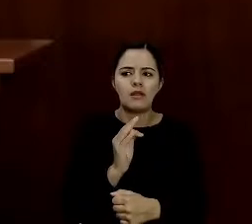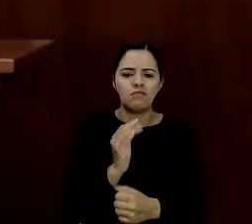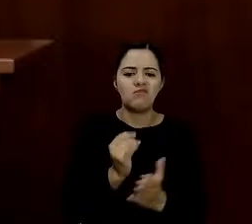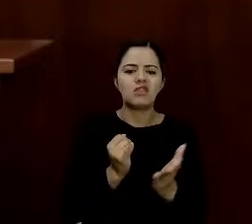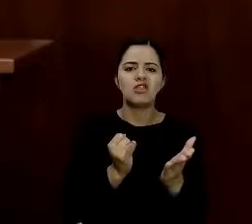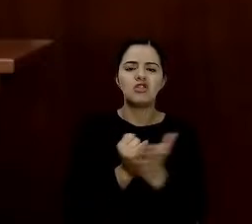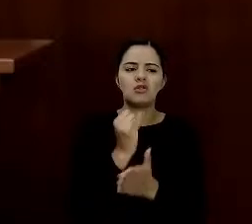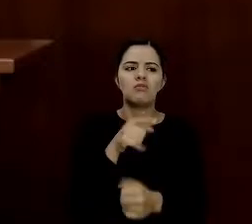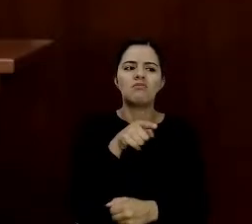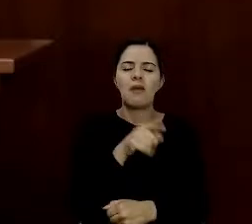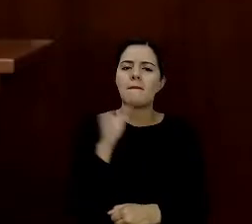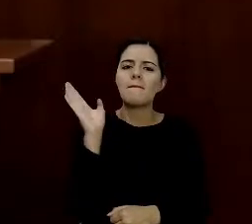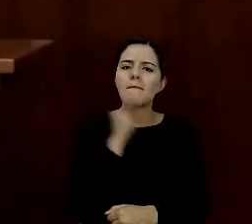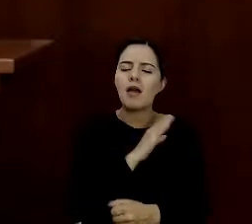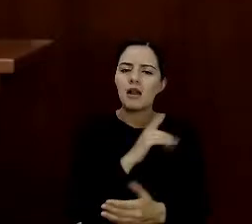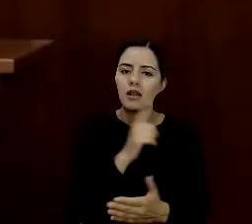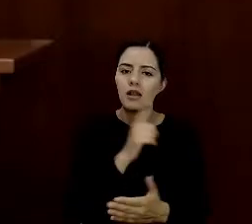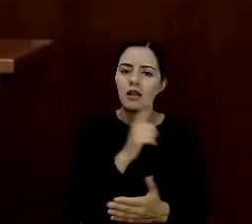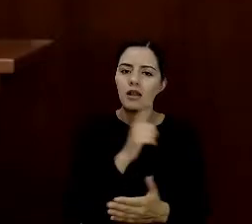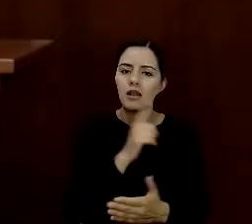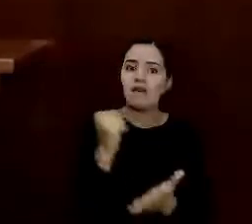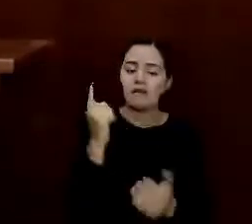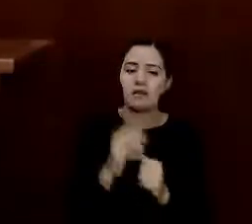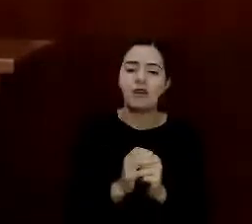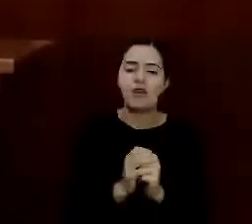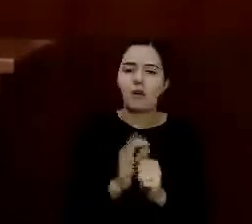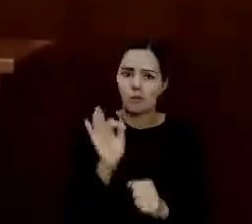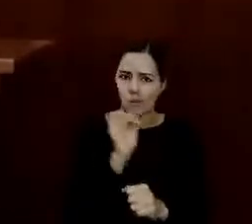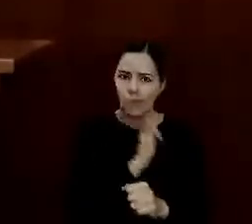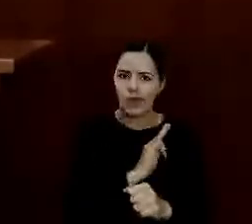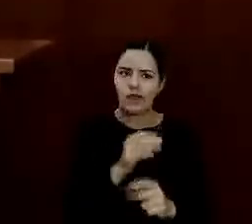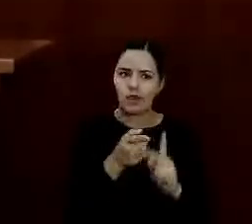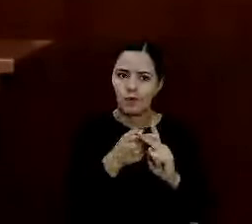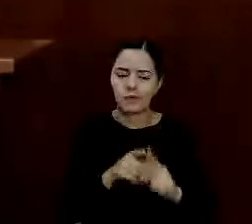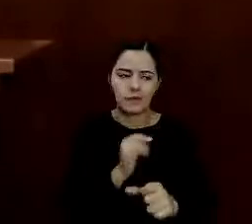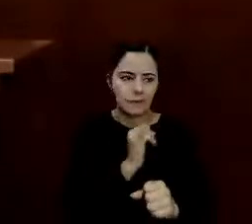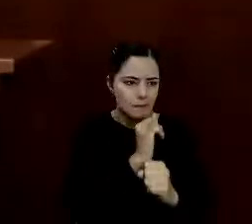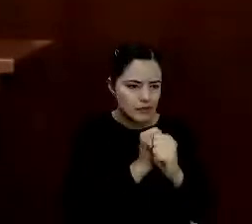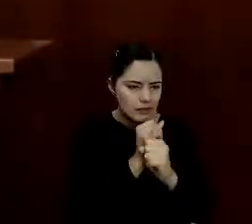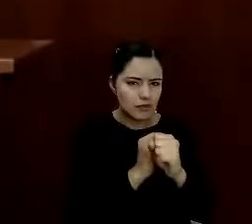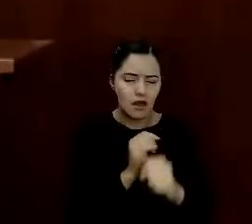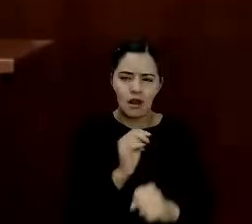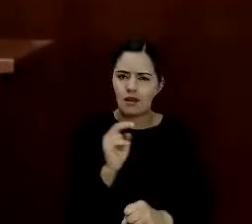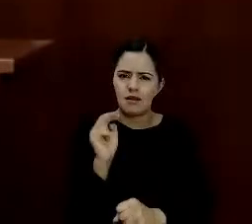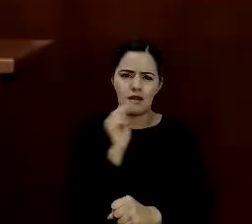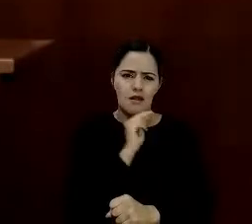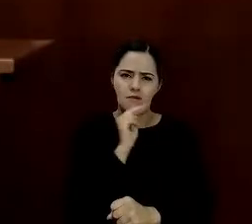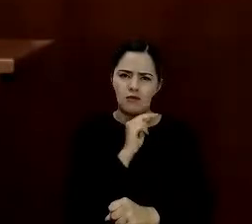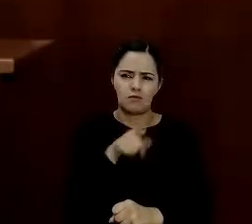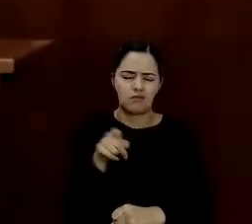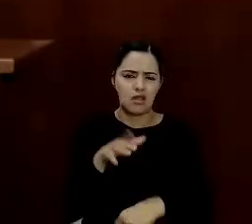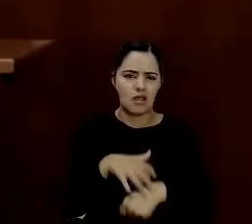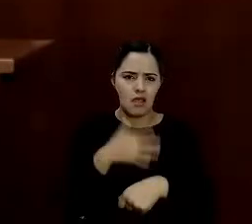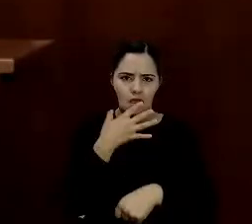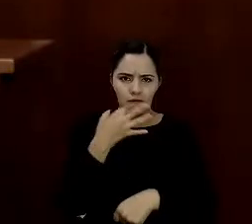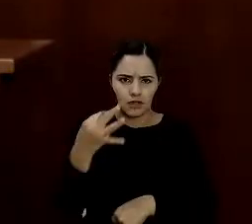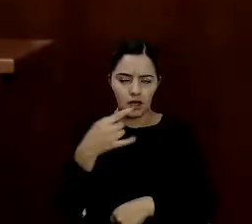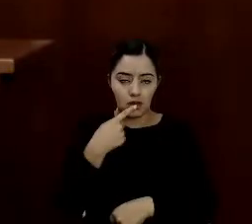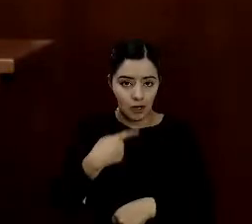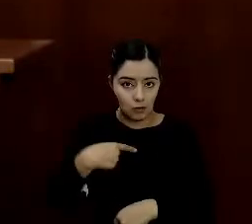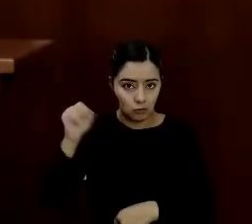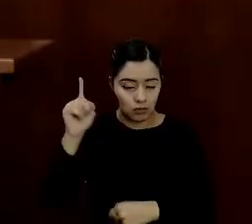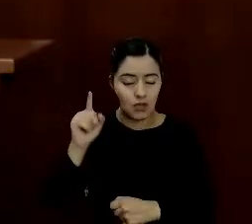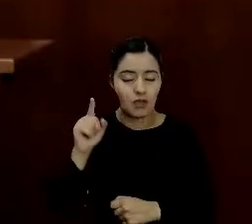y que sea seguido de oficio inmediatamente después de haber hecho de conocimiento mediante denuncia